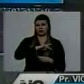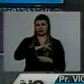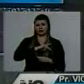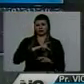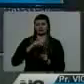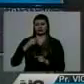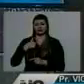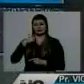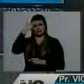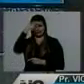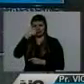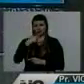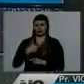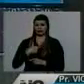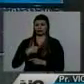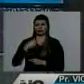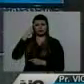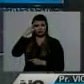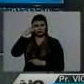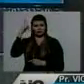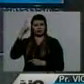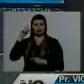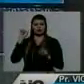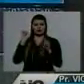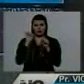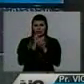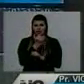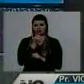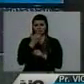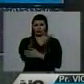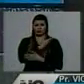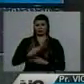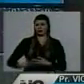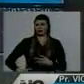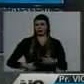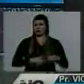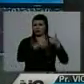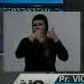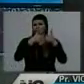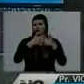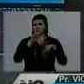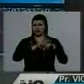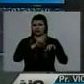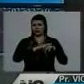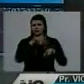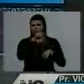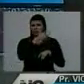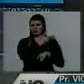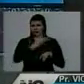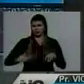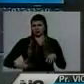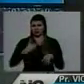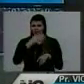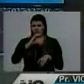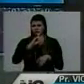Yo estoy convencido de que el éxito del gobierno no depende solamente de quien ejerce la presidencia de un